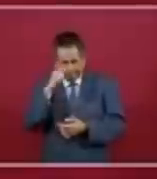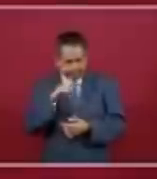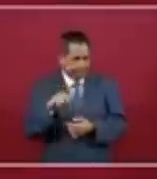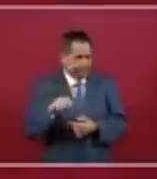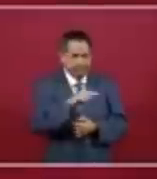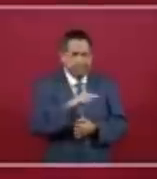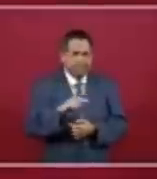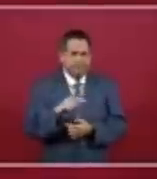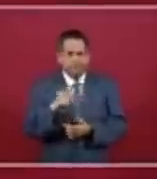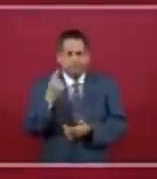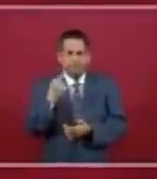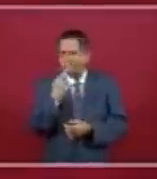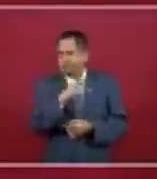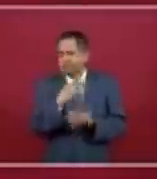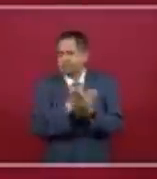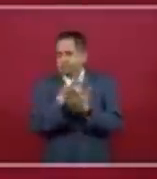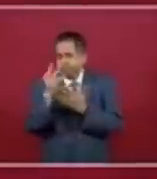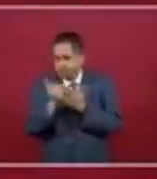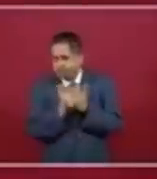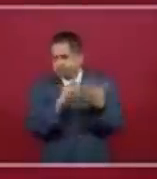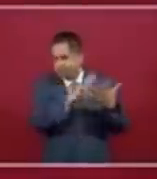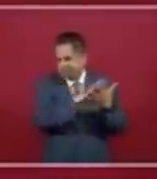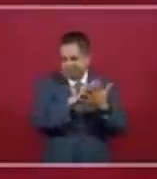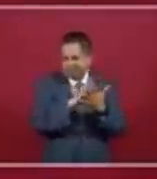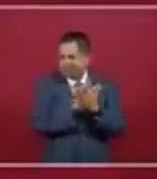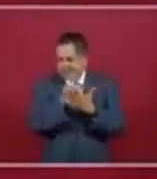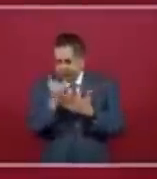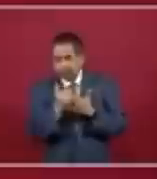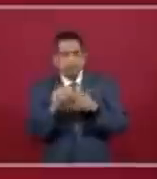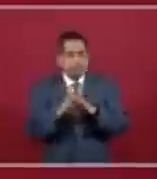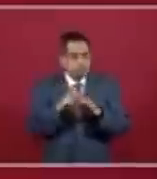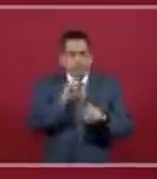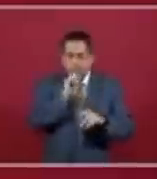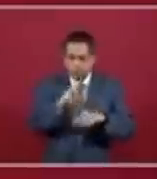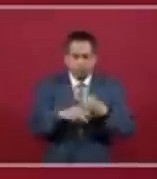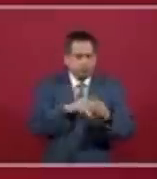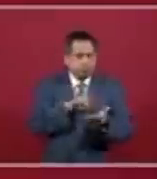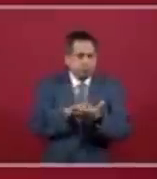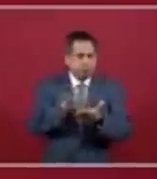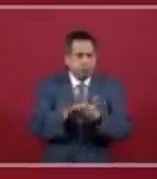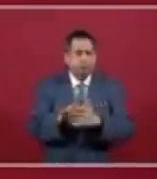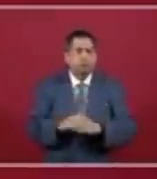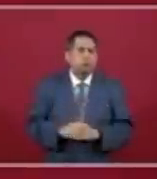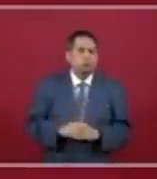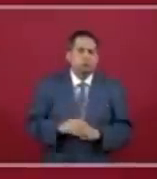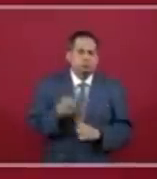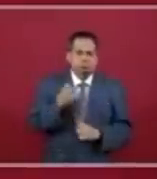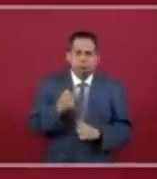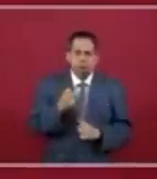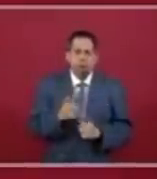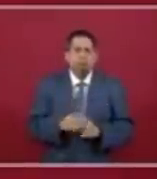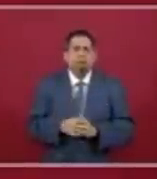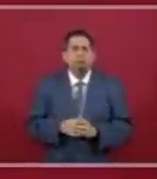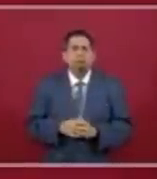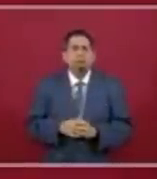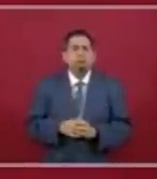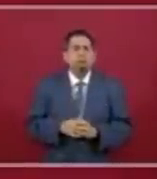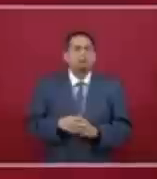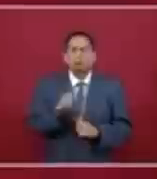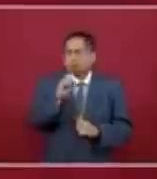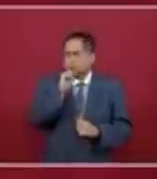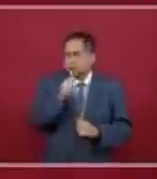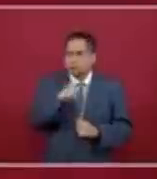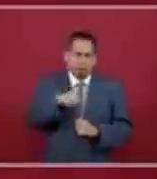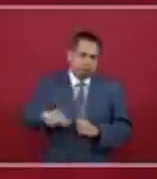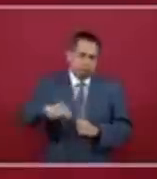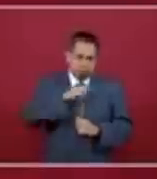en para sus proyectos del sistema penitenciario, y ahí se debate y se